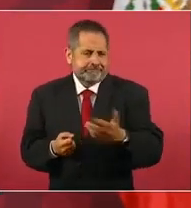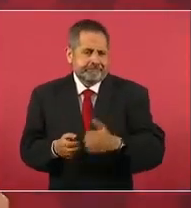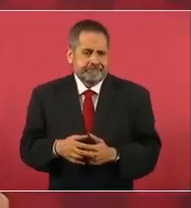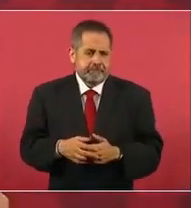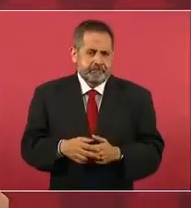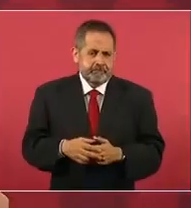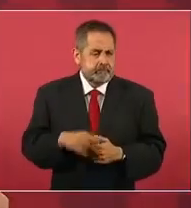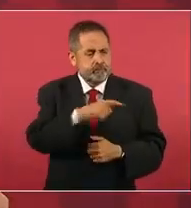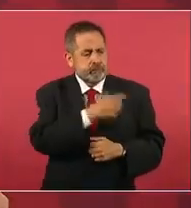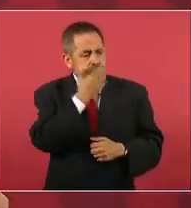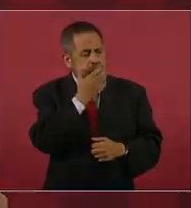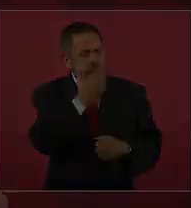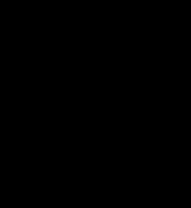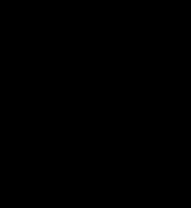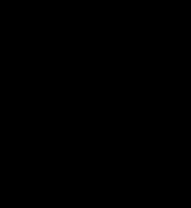Los conservadores.